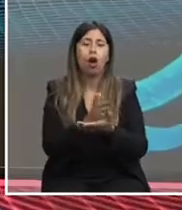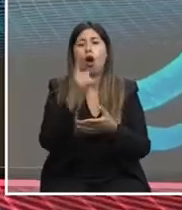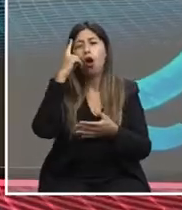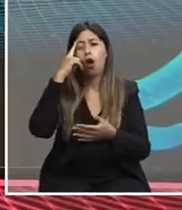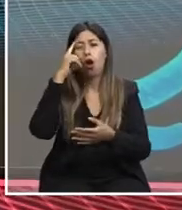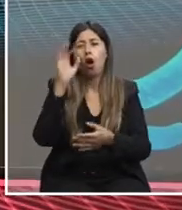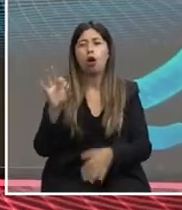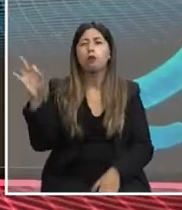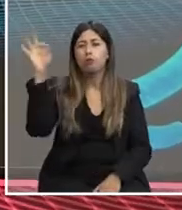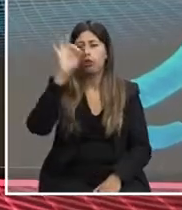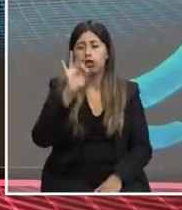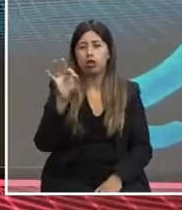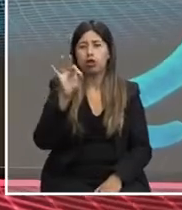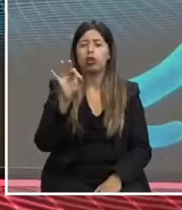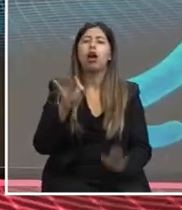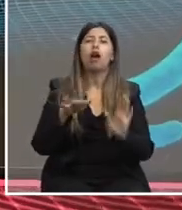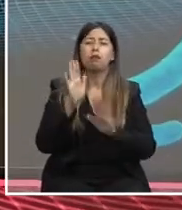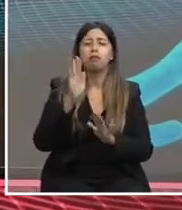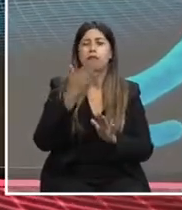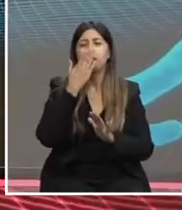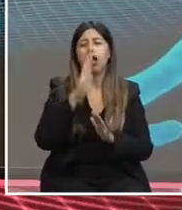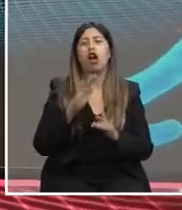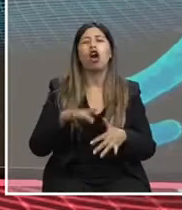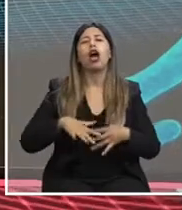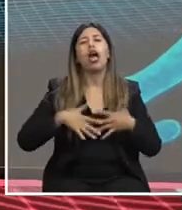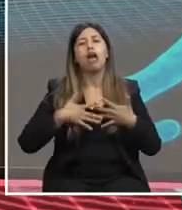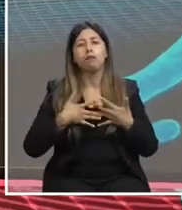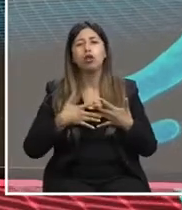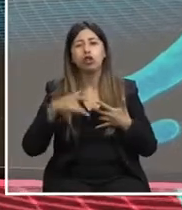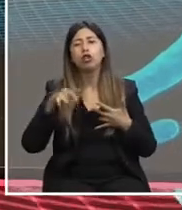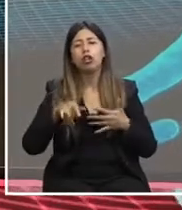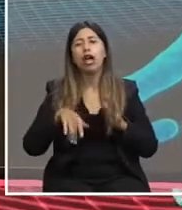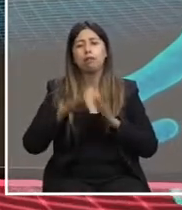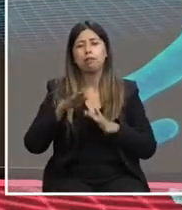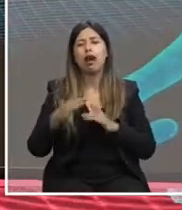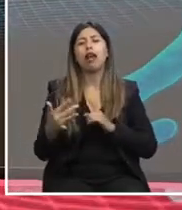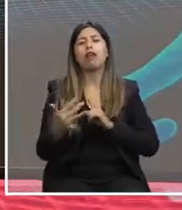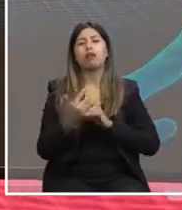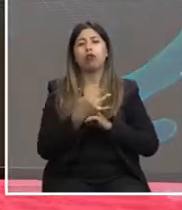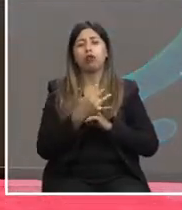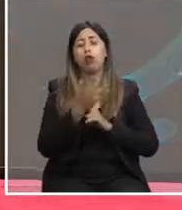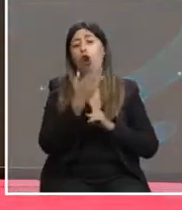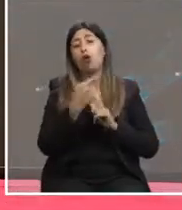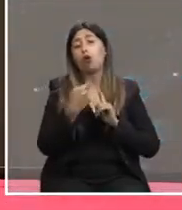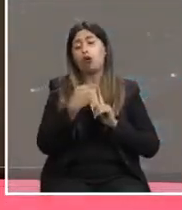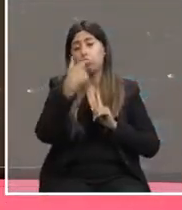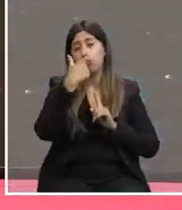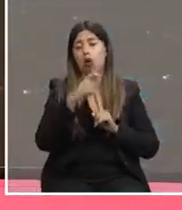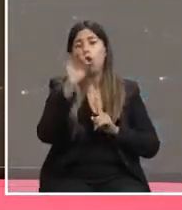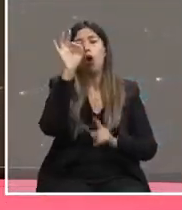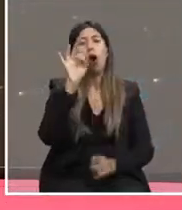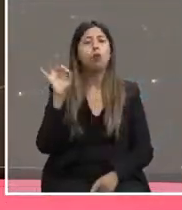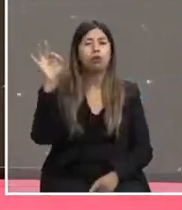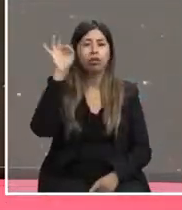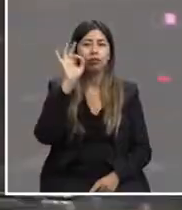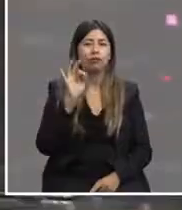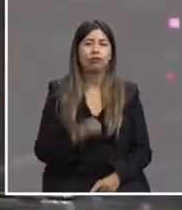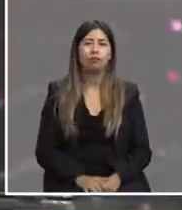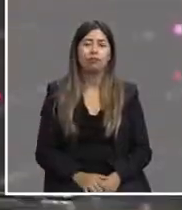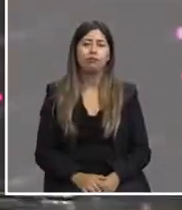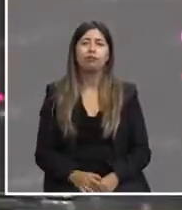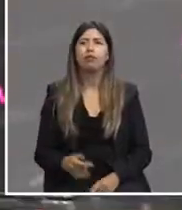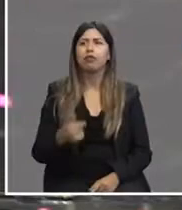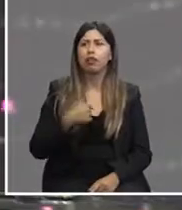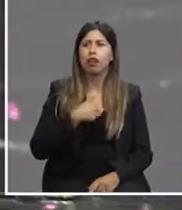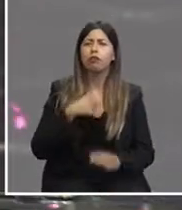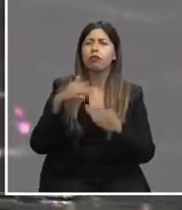los asuntos que nuestras emociones y nuestras preferencias personales o nuestros prejuicios previos. Voy a reparar en algunas de las cosas